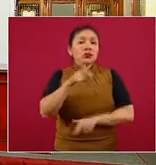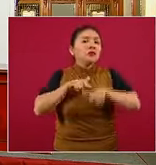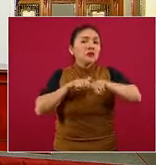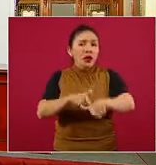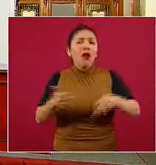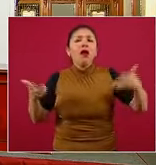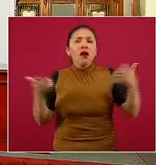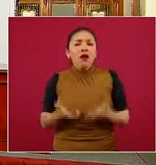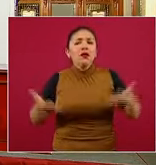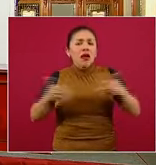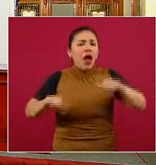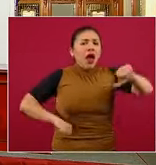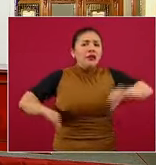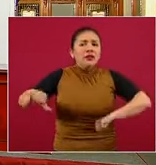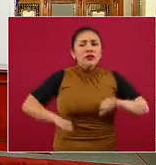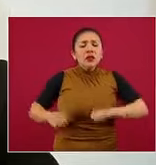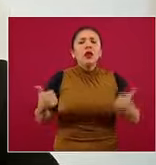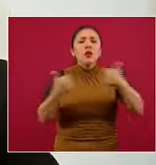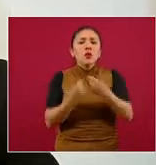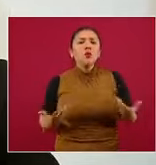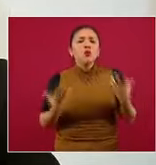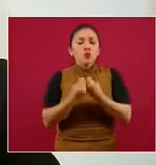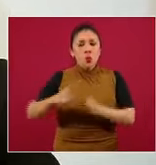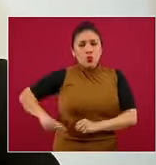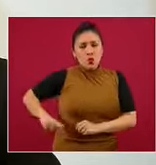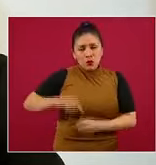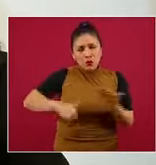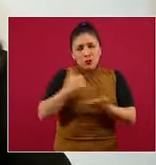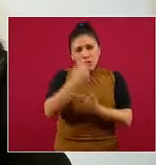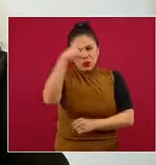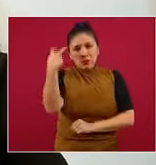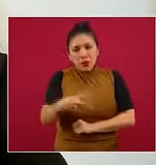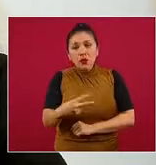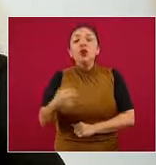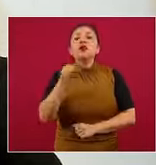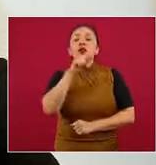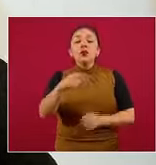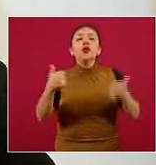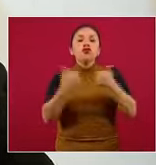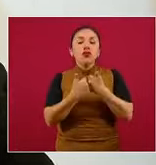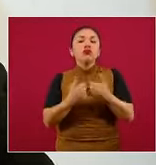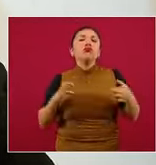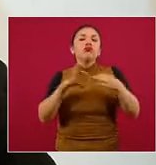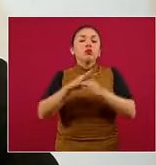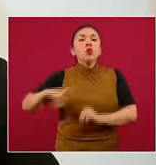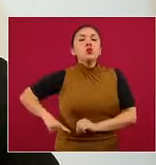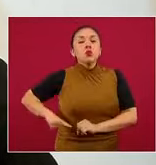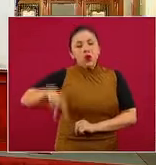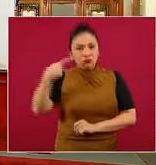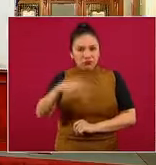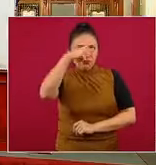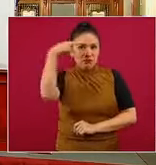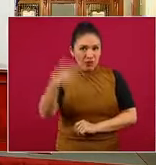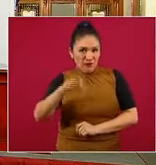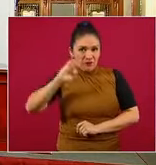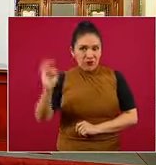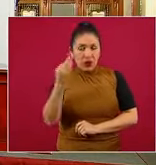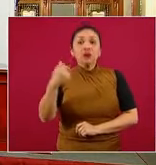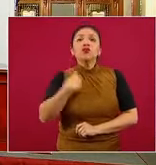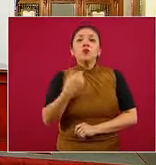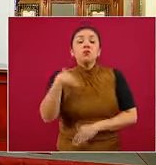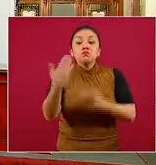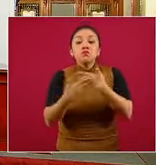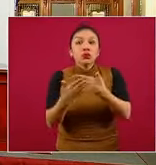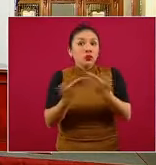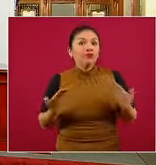llevando acciones junto con el Gobierno de la Ciudad de México y junto con el Gobierno de México. Estamos por